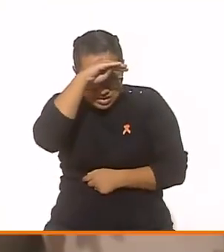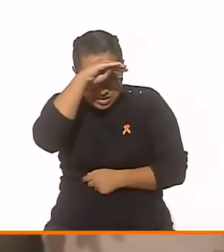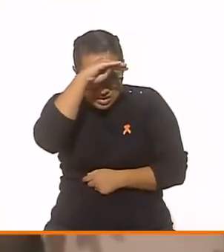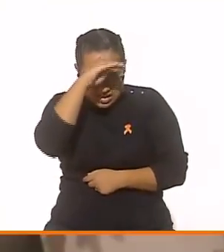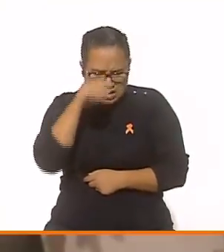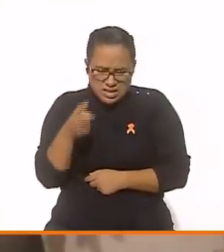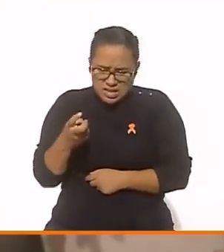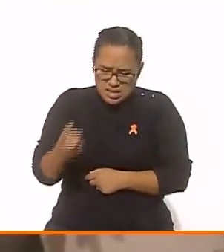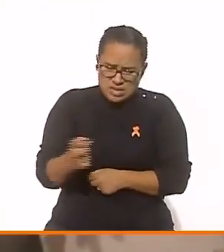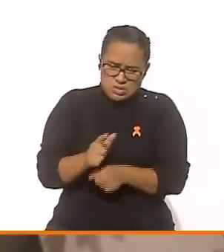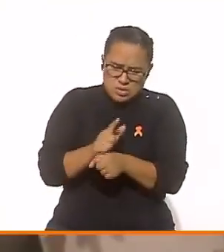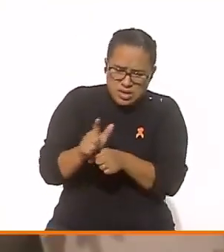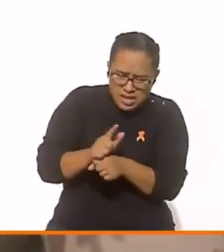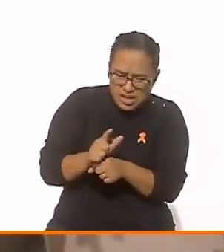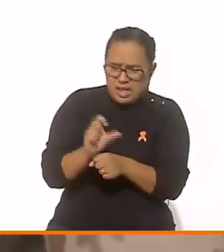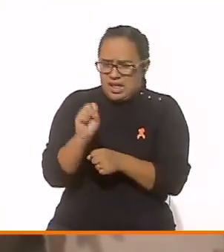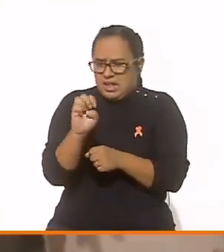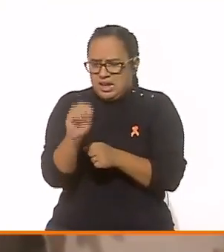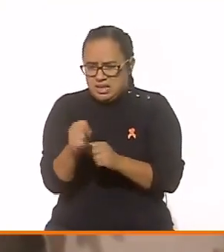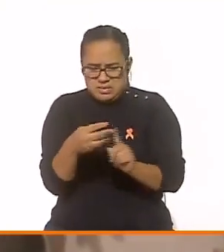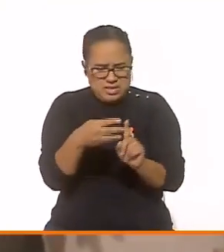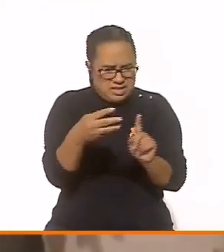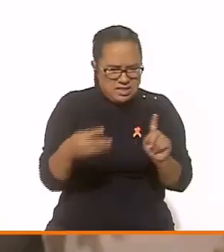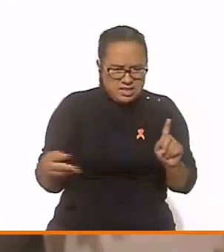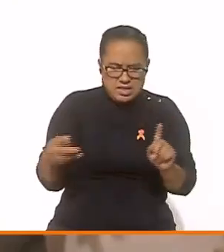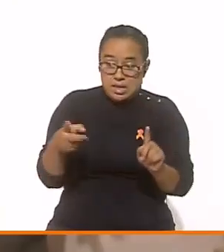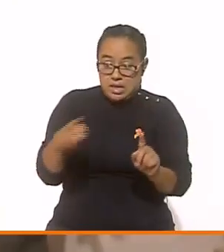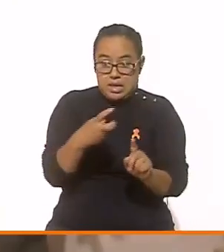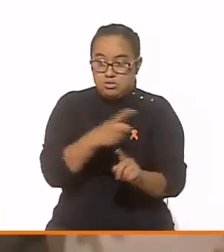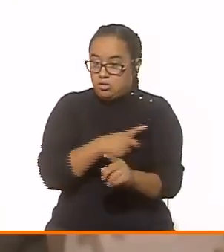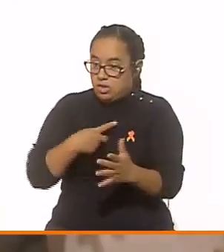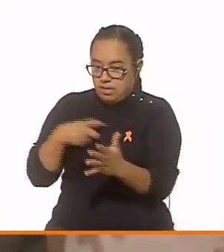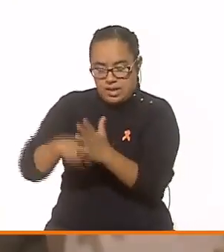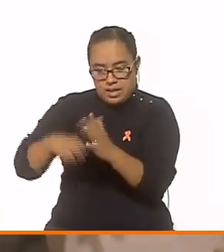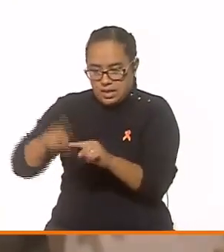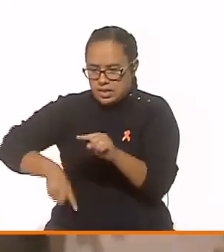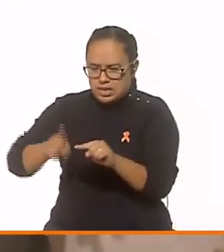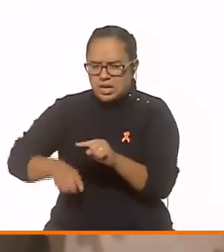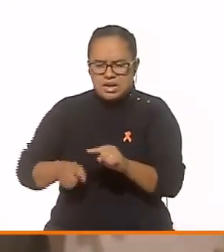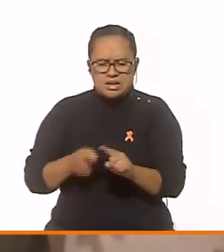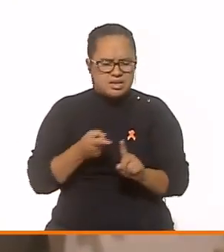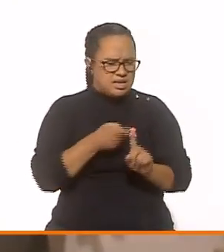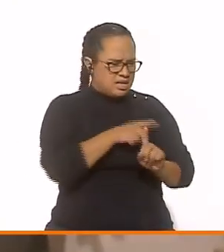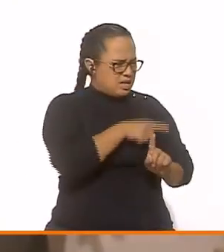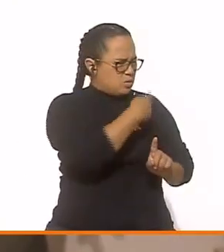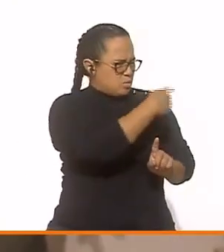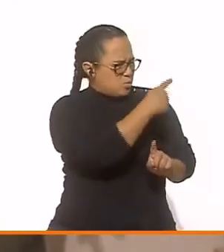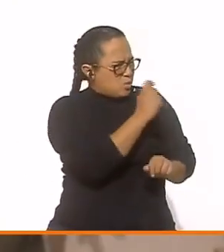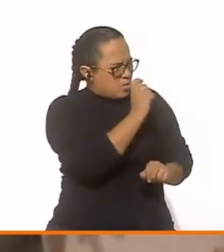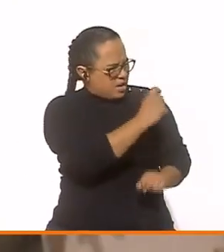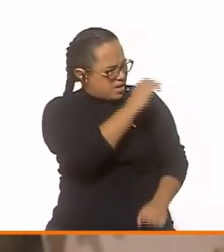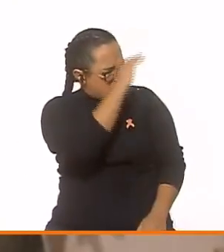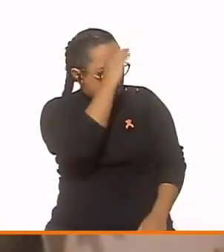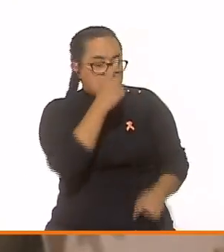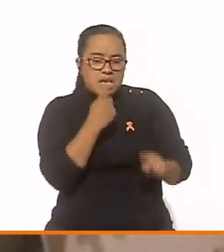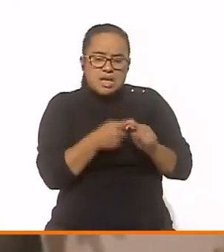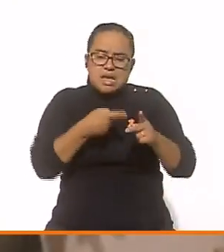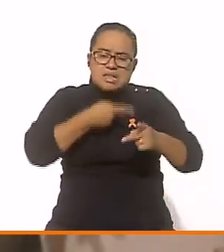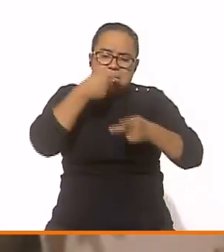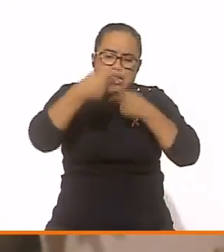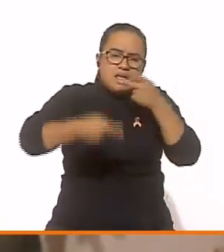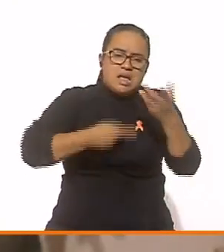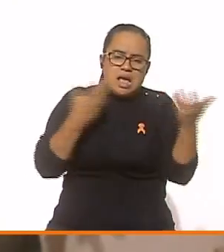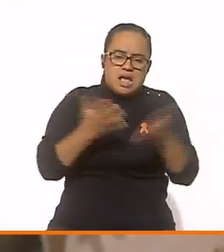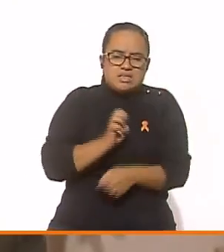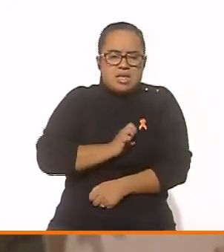o la identidad de género de una persona tiene que ser corregida? ¿Quiénes están emitiendo estos discursos de odio? ¿Quiénes están emitiendo